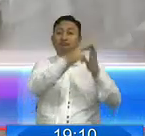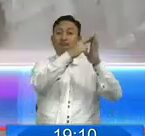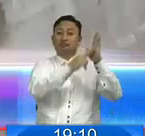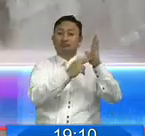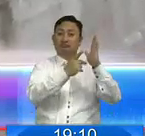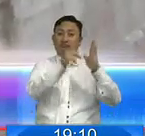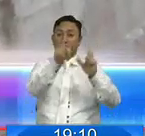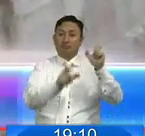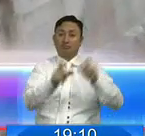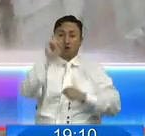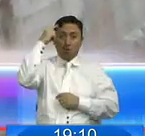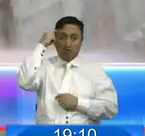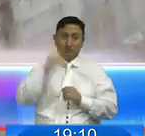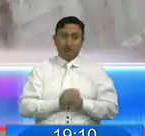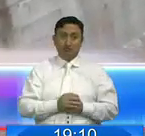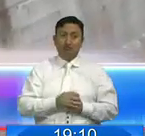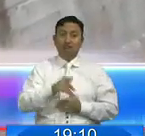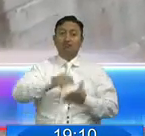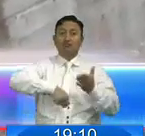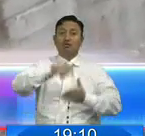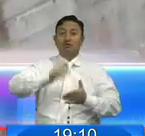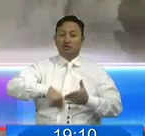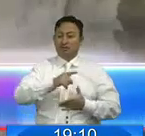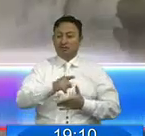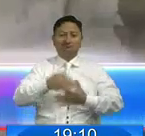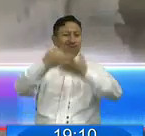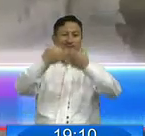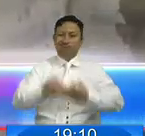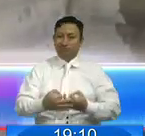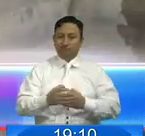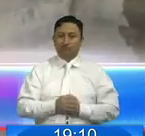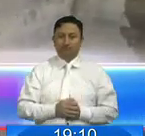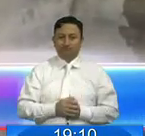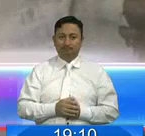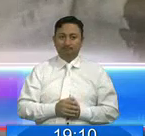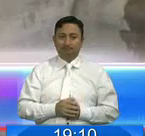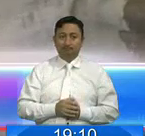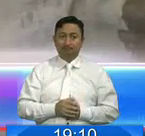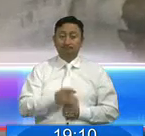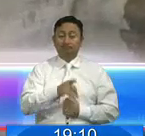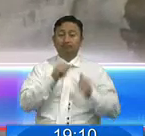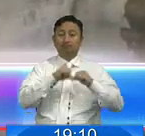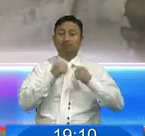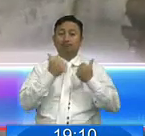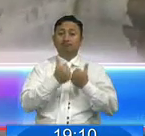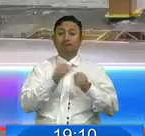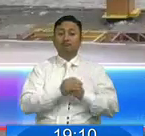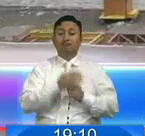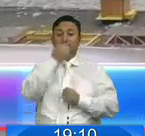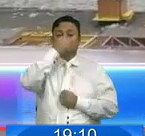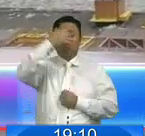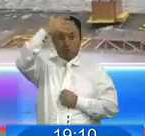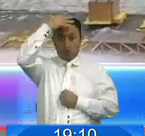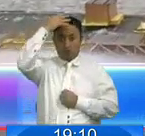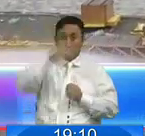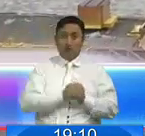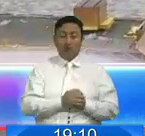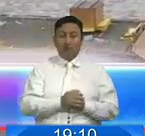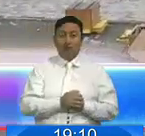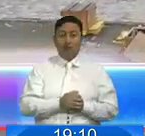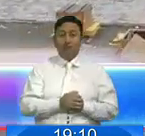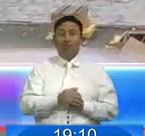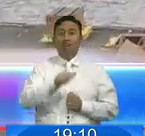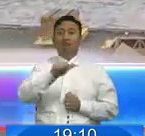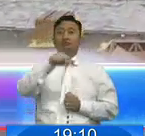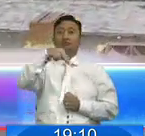de proveedores del gobierno como contratista incumplida. Situación que llevó al legislador de la provincia de Santo Domingo de los Áchilas, Ángel Gende,